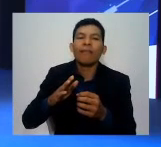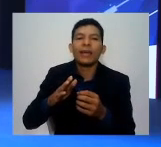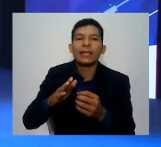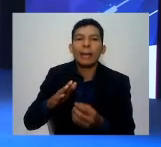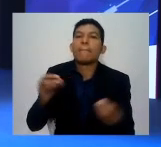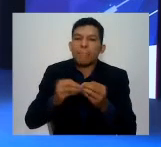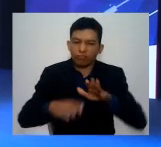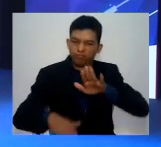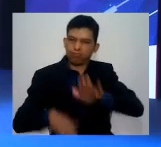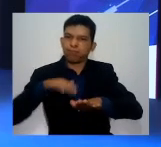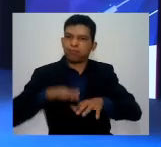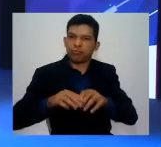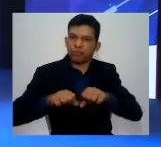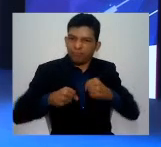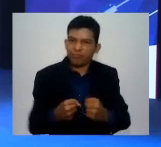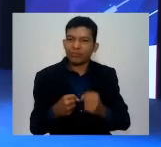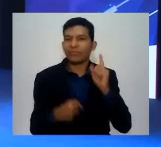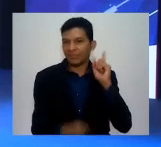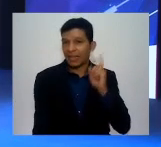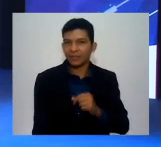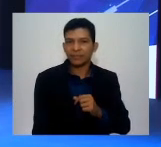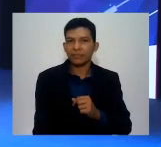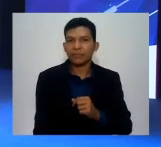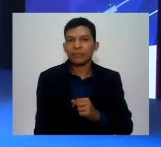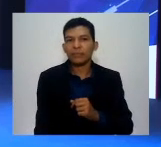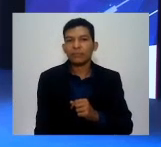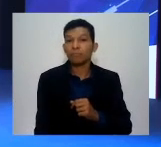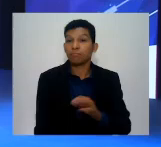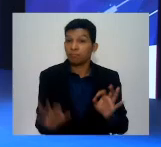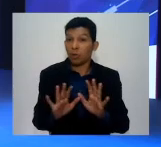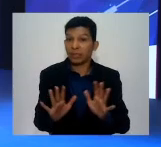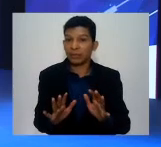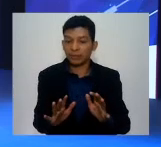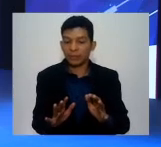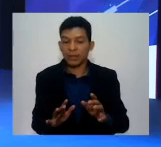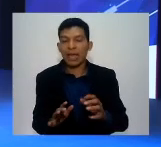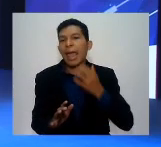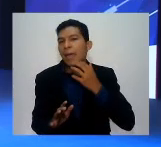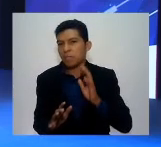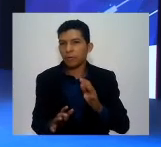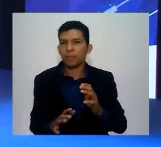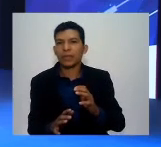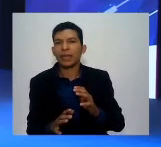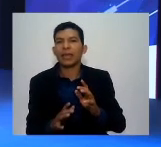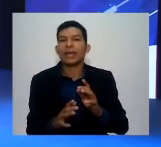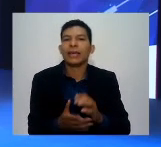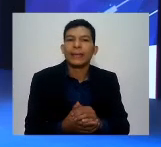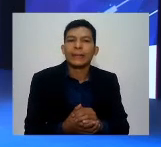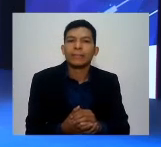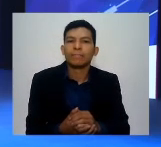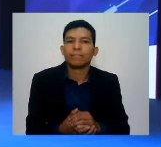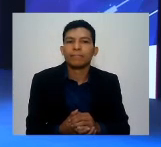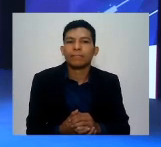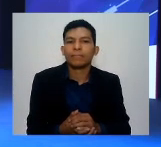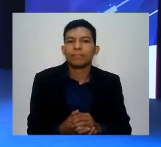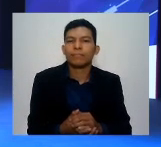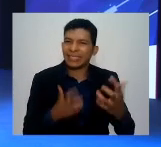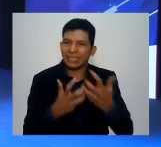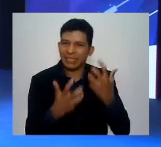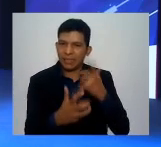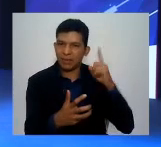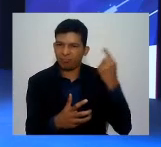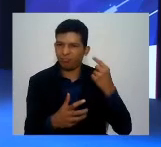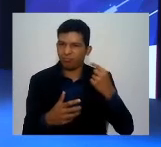ve un photofinish, realmente un photofinish, o sea, lo que realmente ven los jueces y todos, el photofinish se ve blanco, porque lo único que se ve es la línea